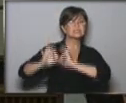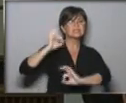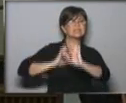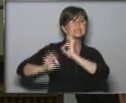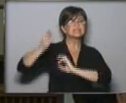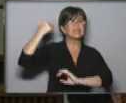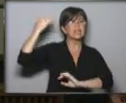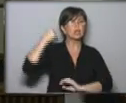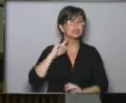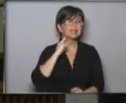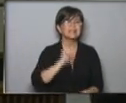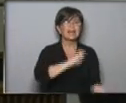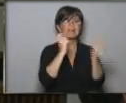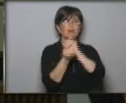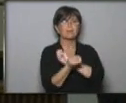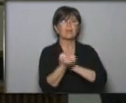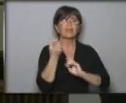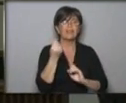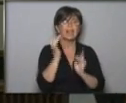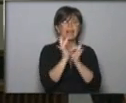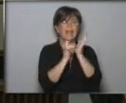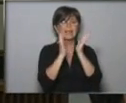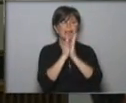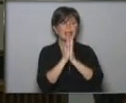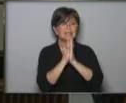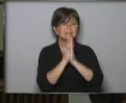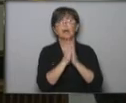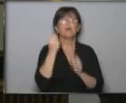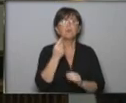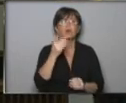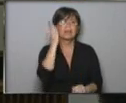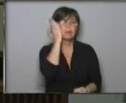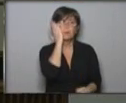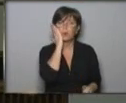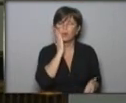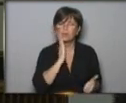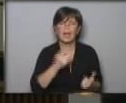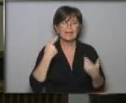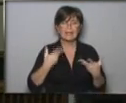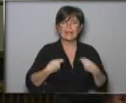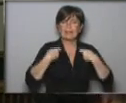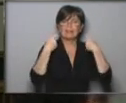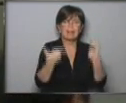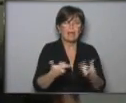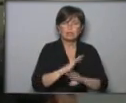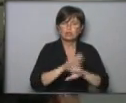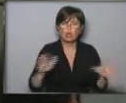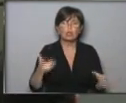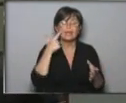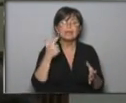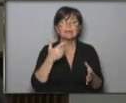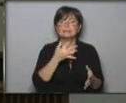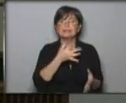gran reformador de la Iglesia desde su infinita bondad y su entrega, su anhelo de